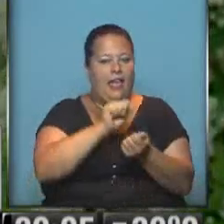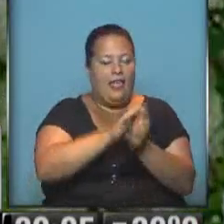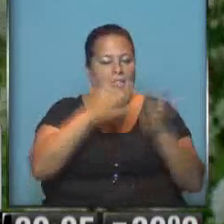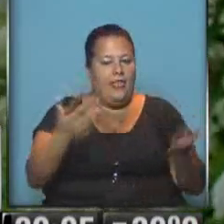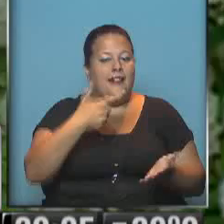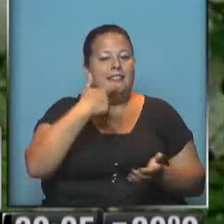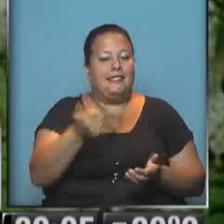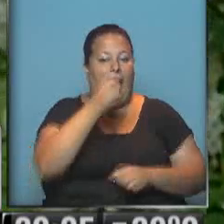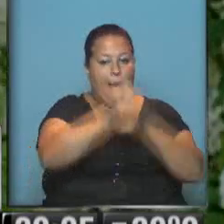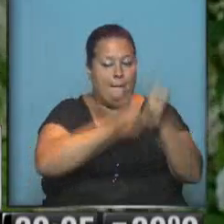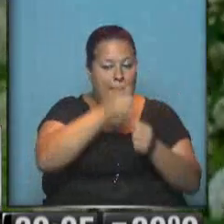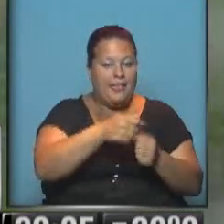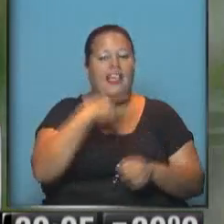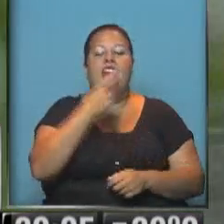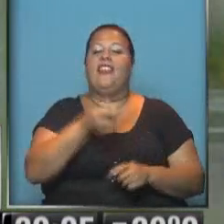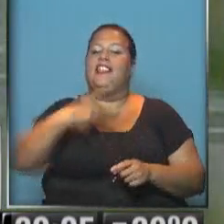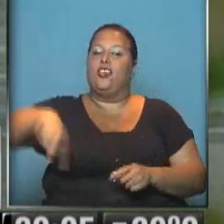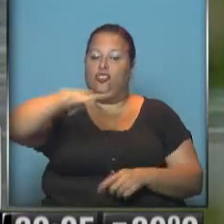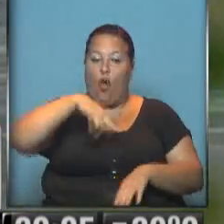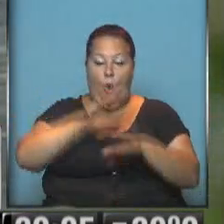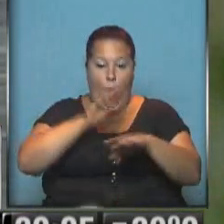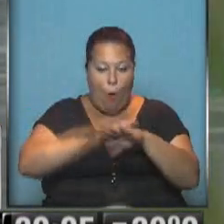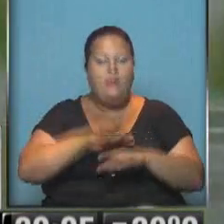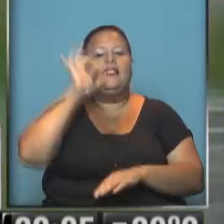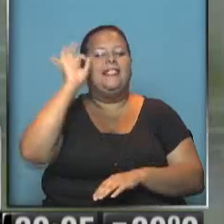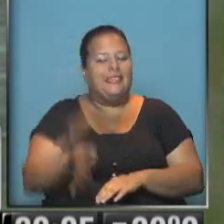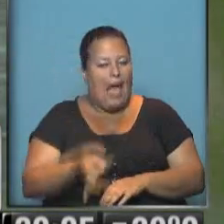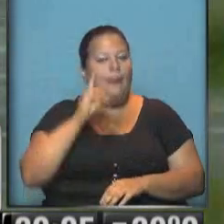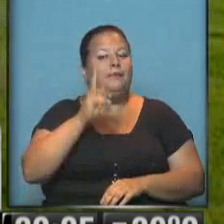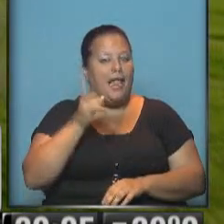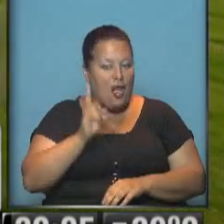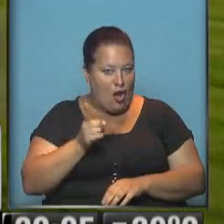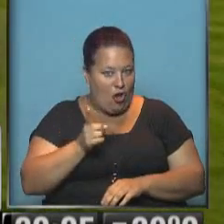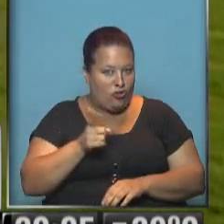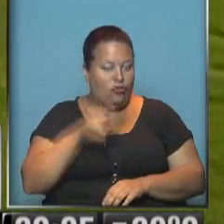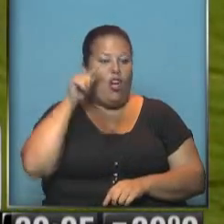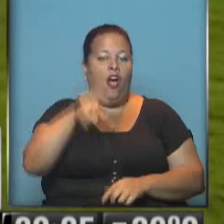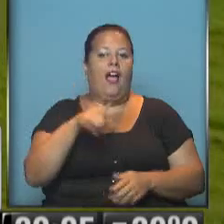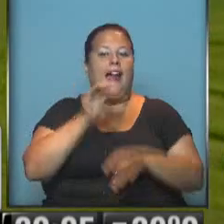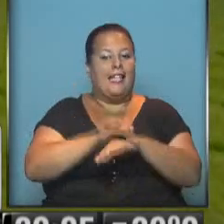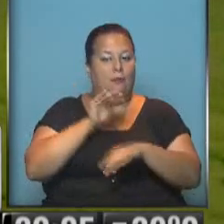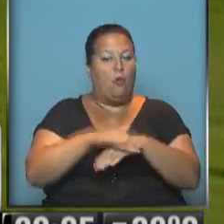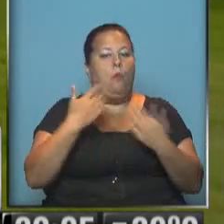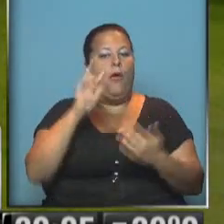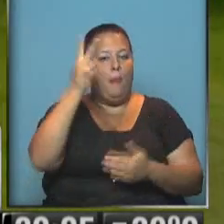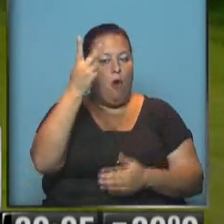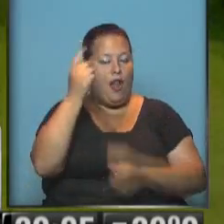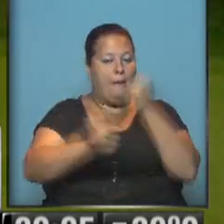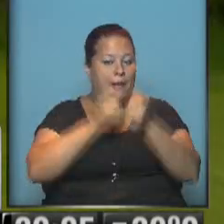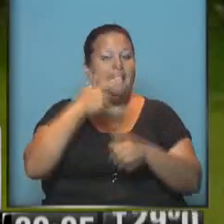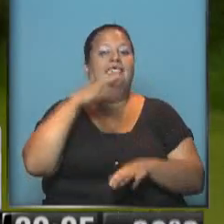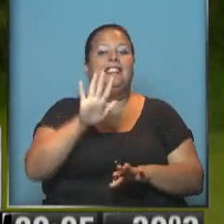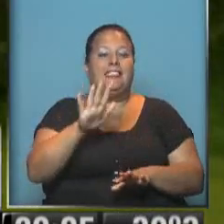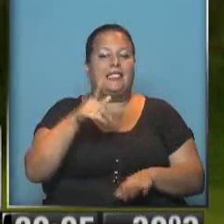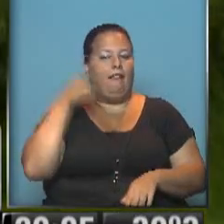Sociedad Anónima y destaca que todos los imputados conocían el riesgo de vida que corrían los responsables de la empresa que habían